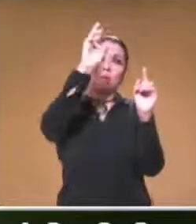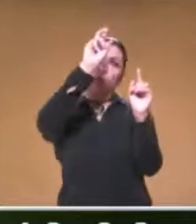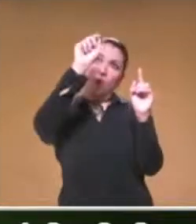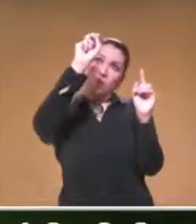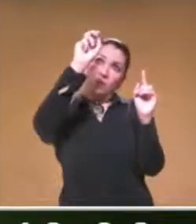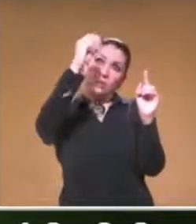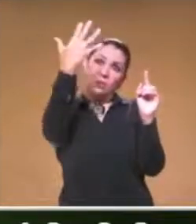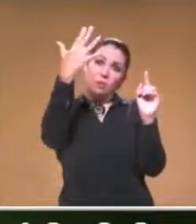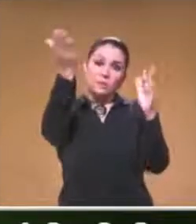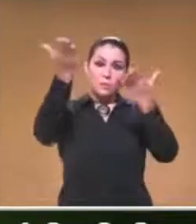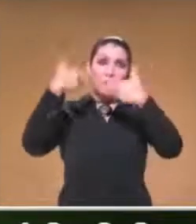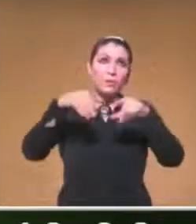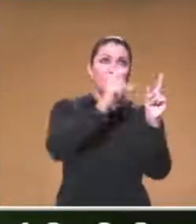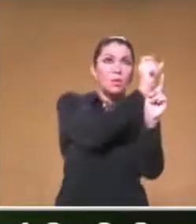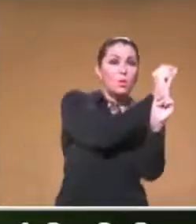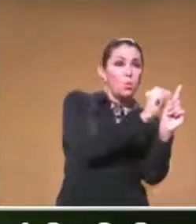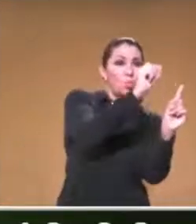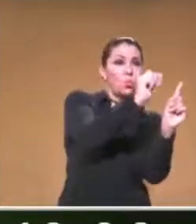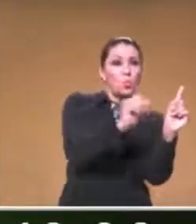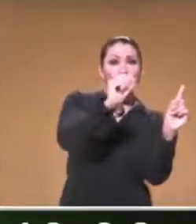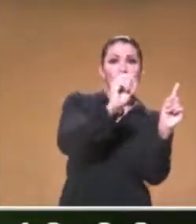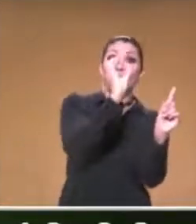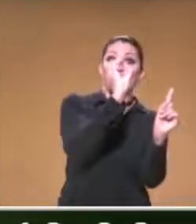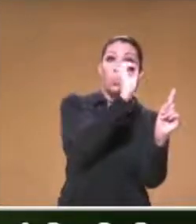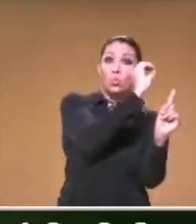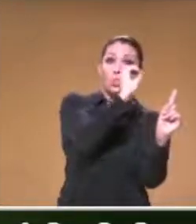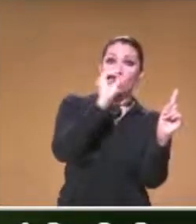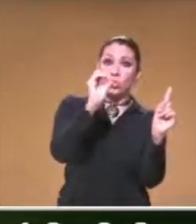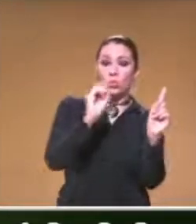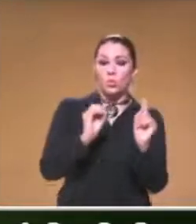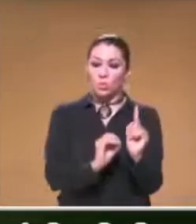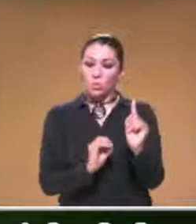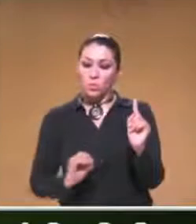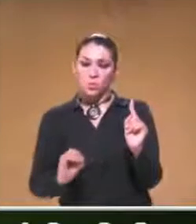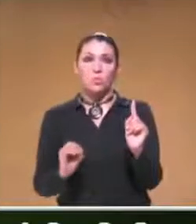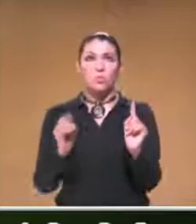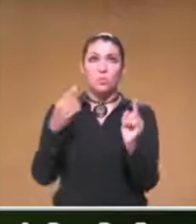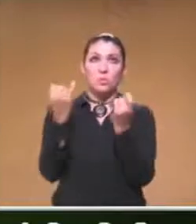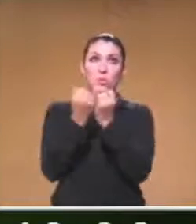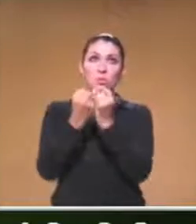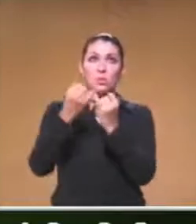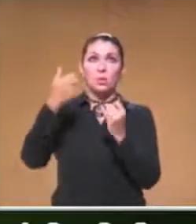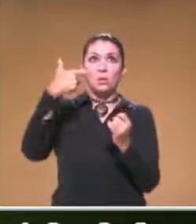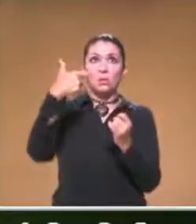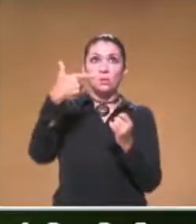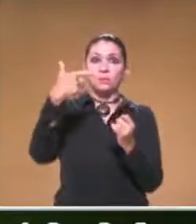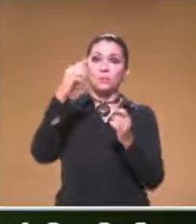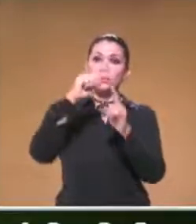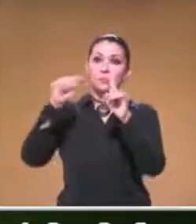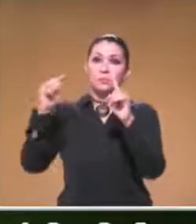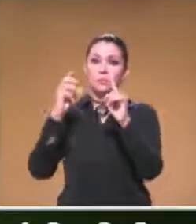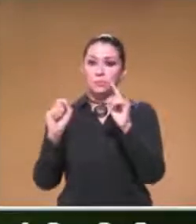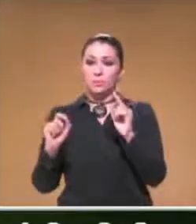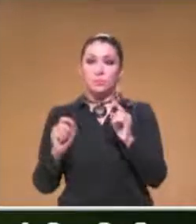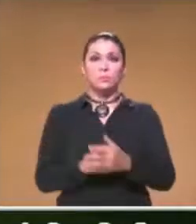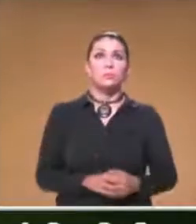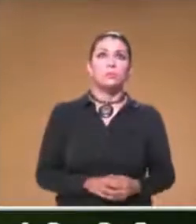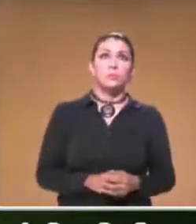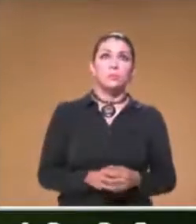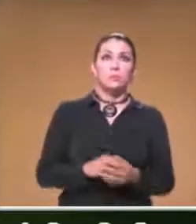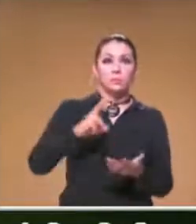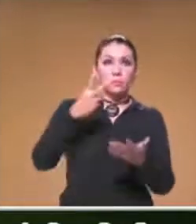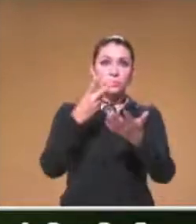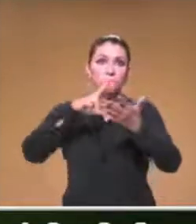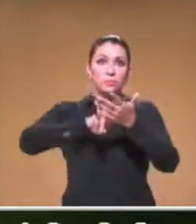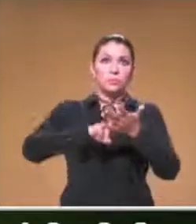sería igual a, dividiendo entre 5, al simplificarla me quedaría 7 veinteavos. Muy bien, entonces de decimal a